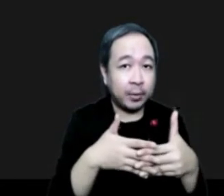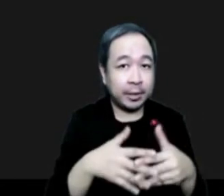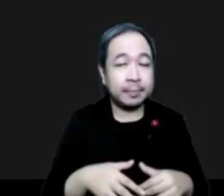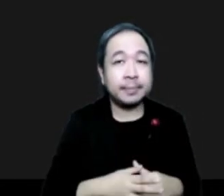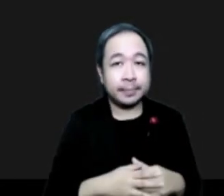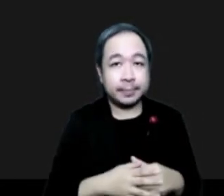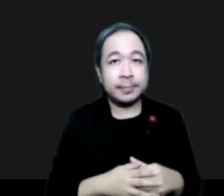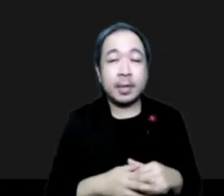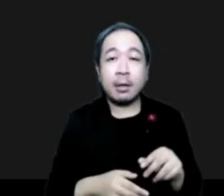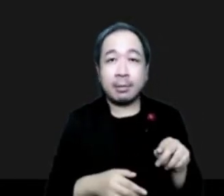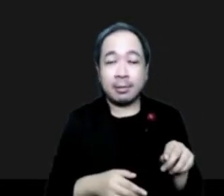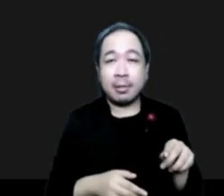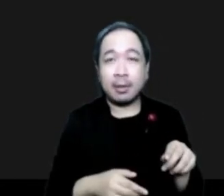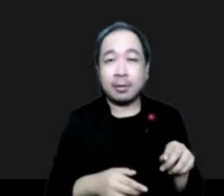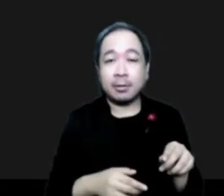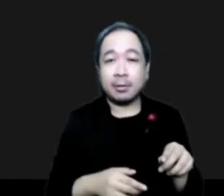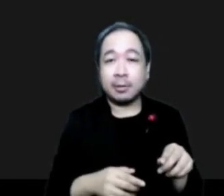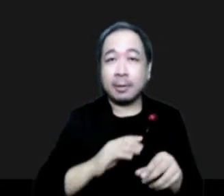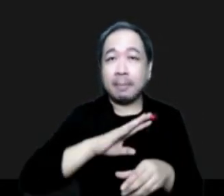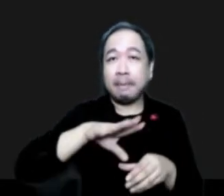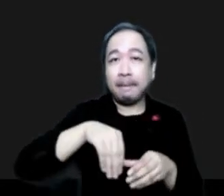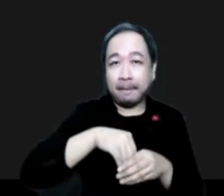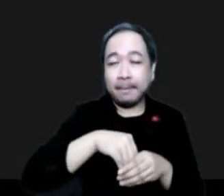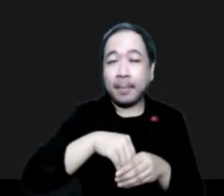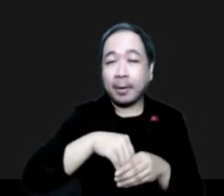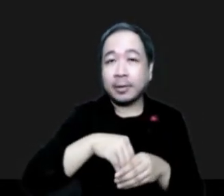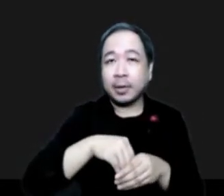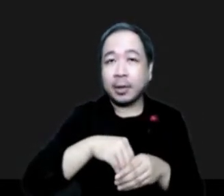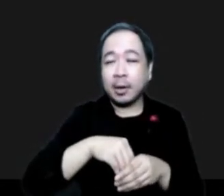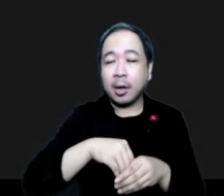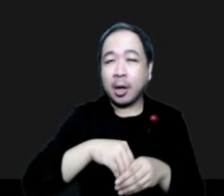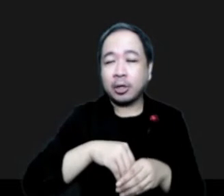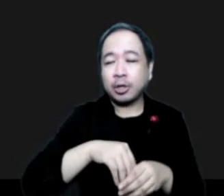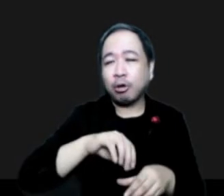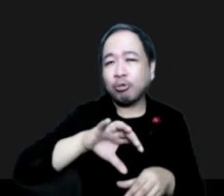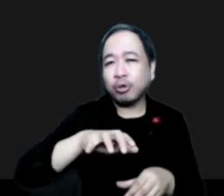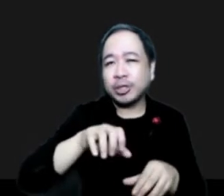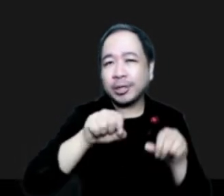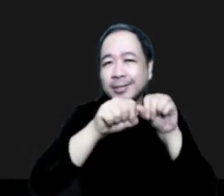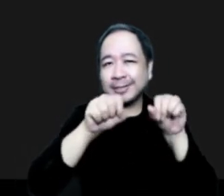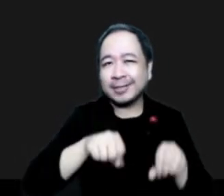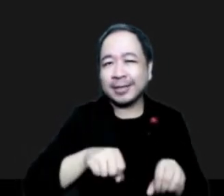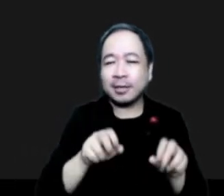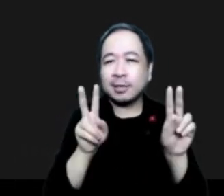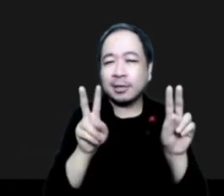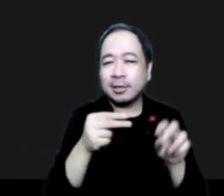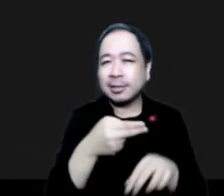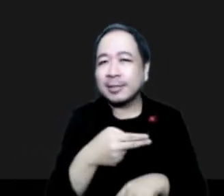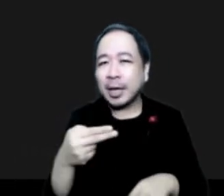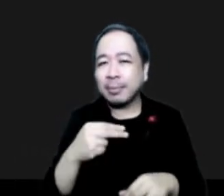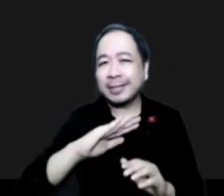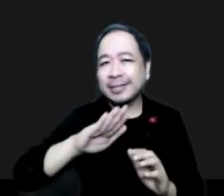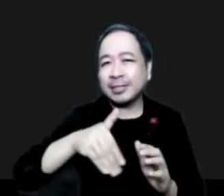denominado Sistema de la Integración Centroamericana que nos permite trabajar y